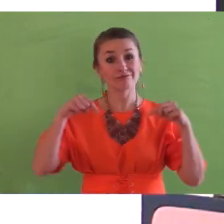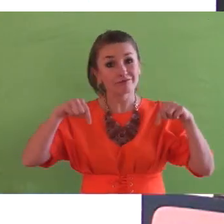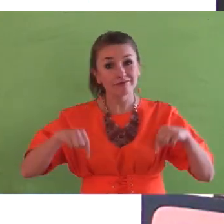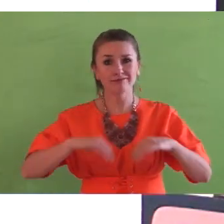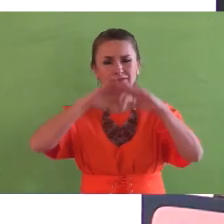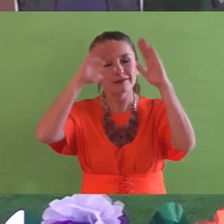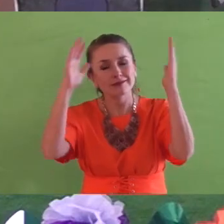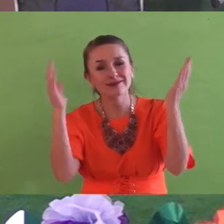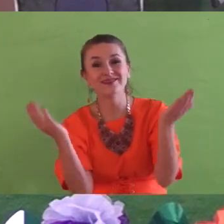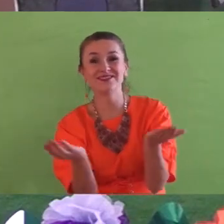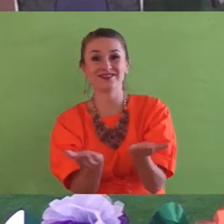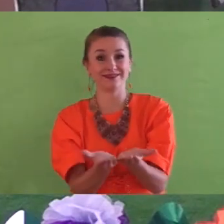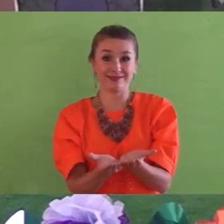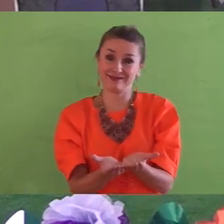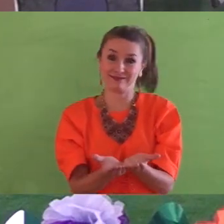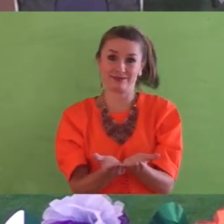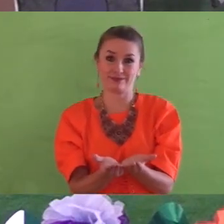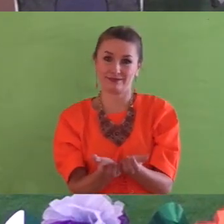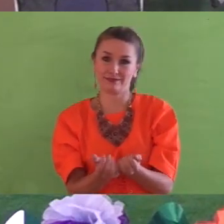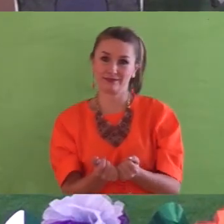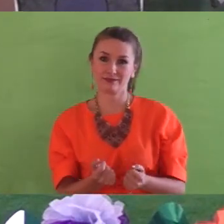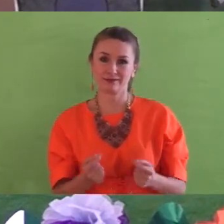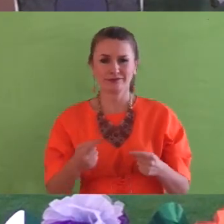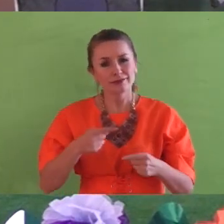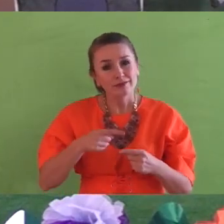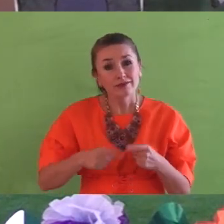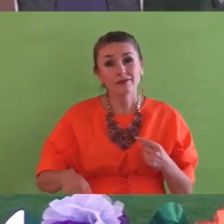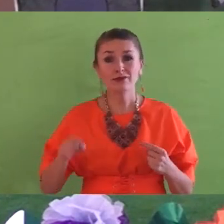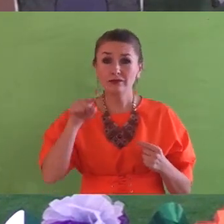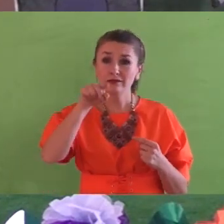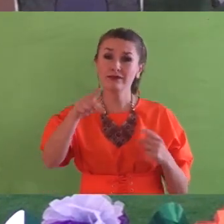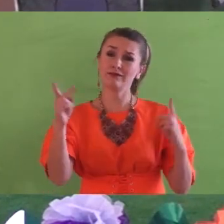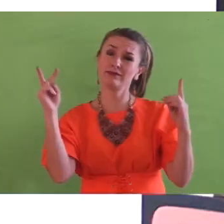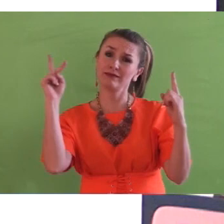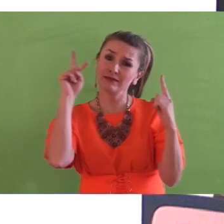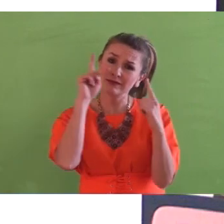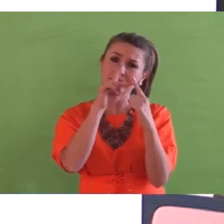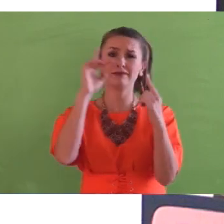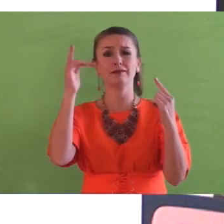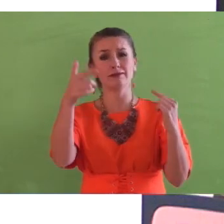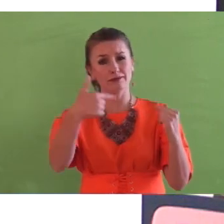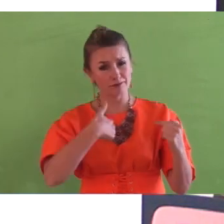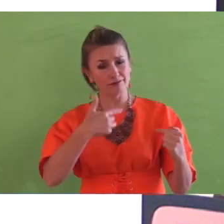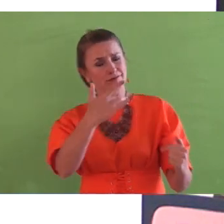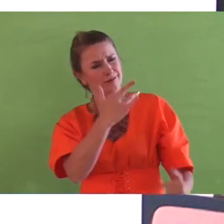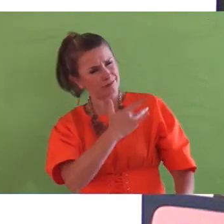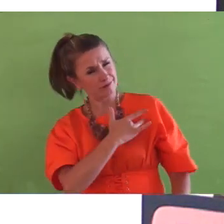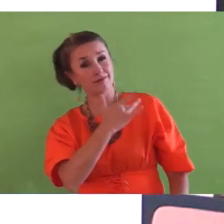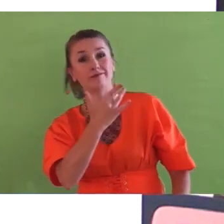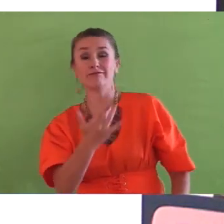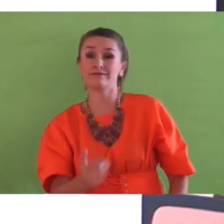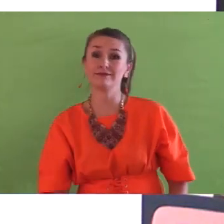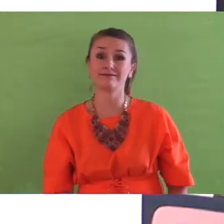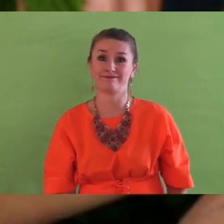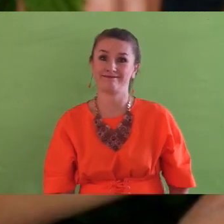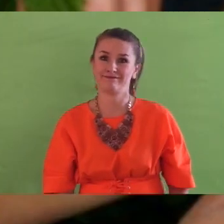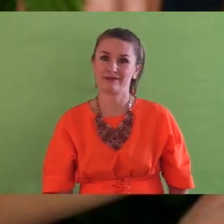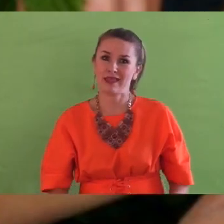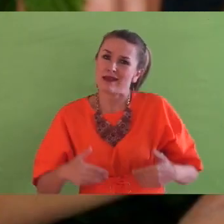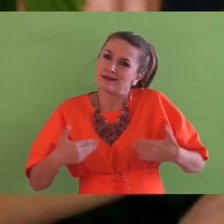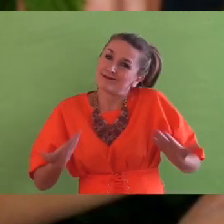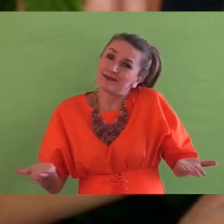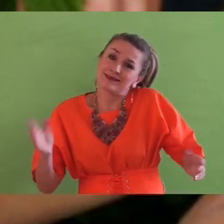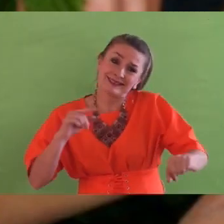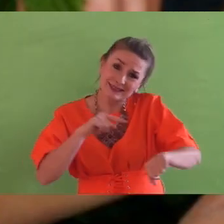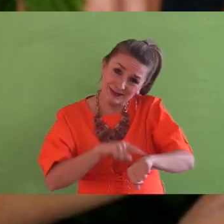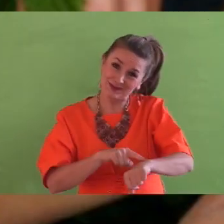En este planeta, lo que te afecta a ti, a mí me afecta.